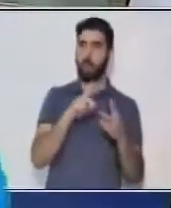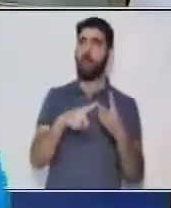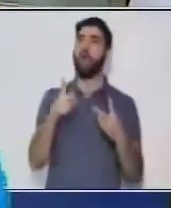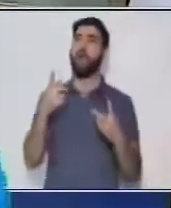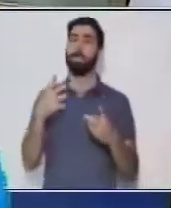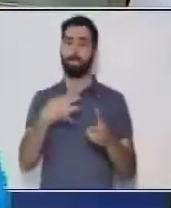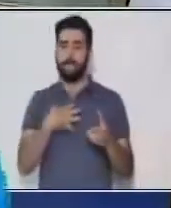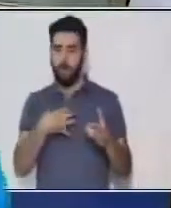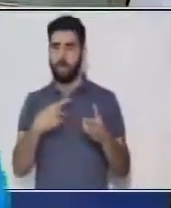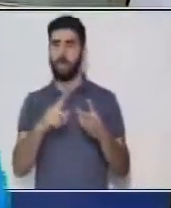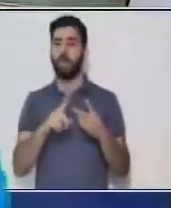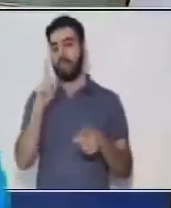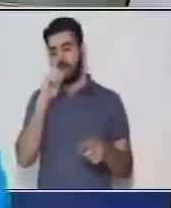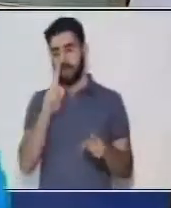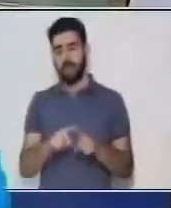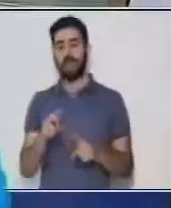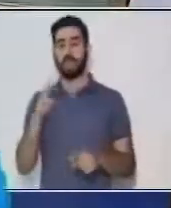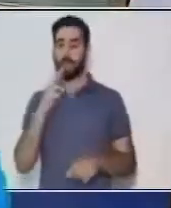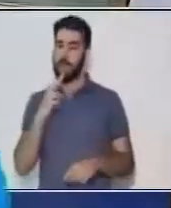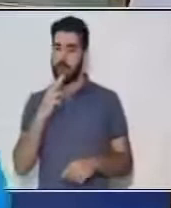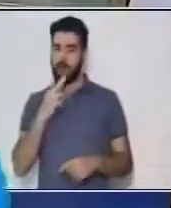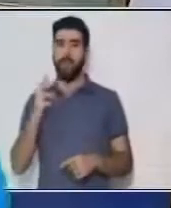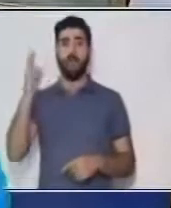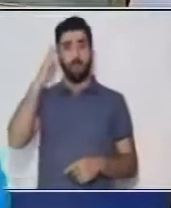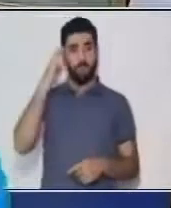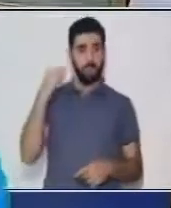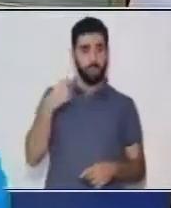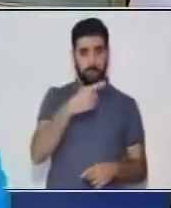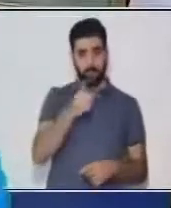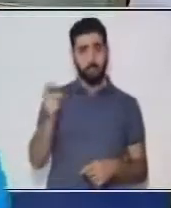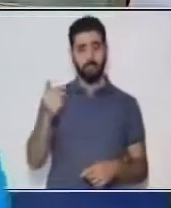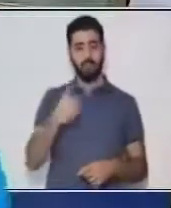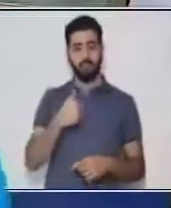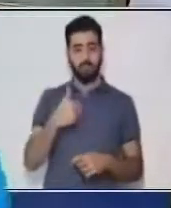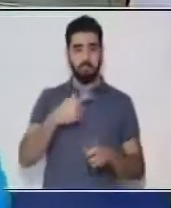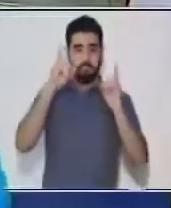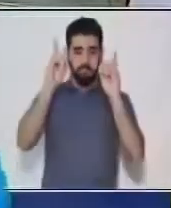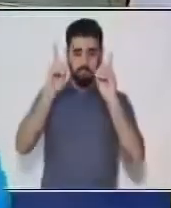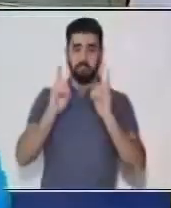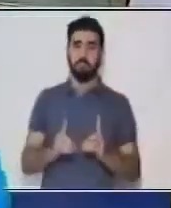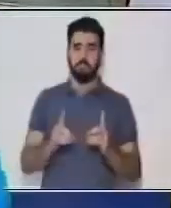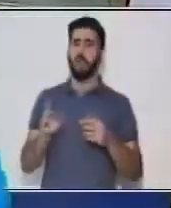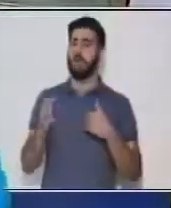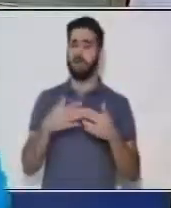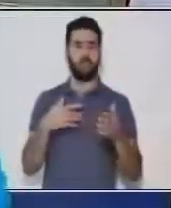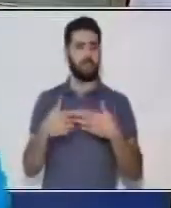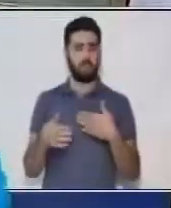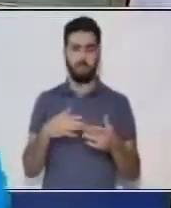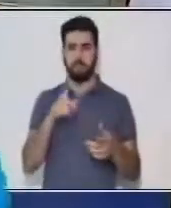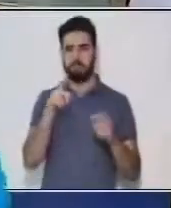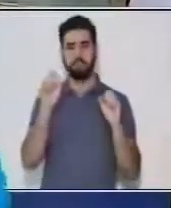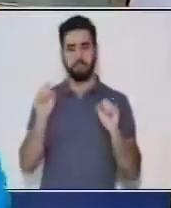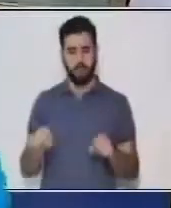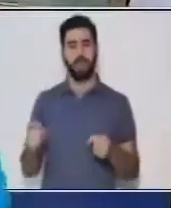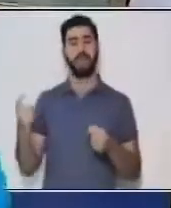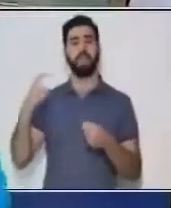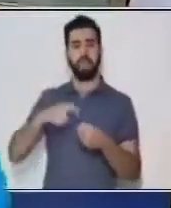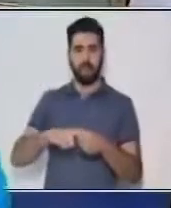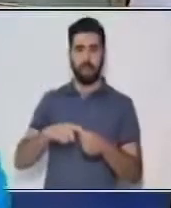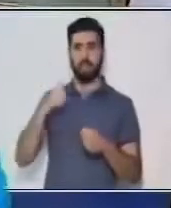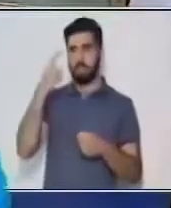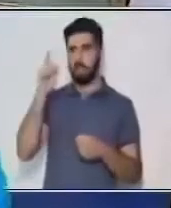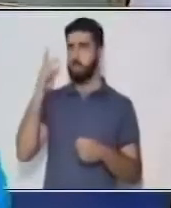algún tipo de discapacidad, este tema le ayudará a ejercitar habilidades y destrezas como la atención, la memoria, la habilidad